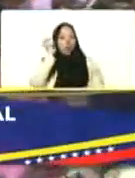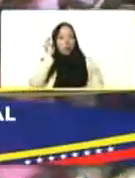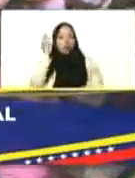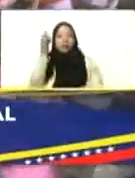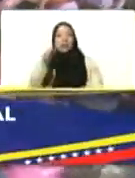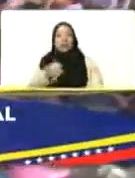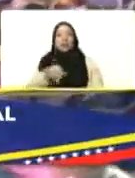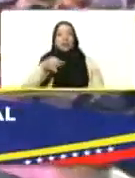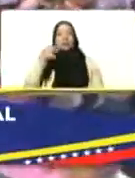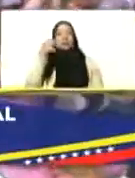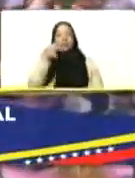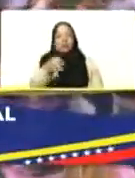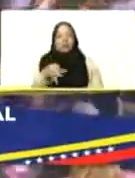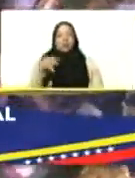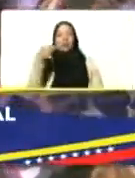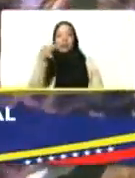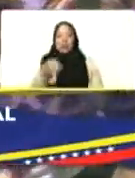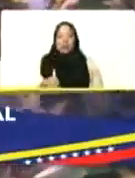conscientes,